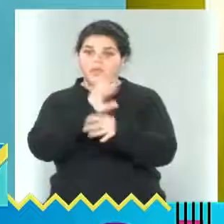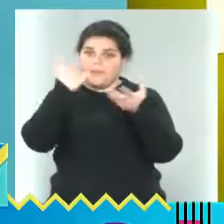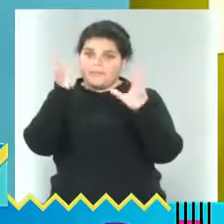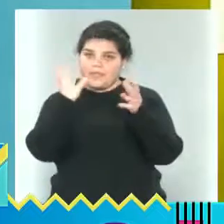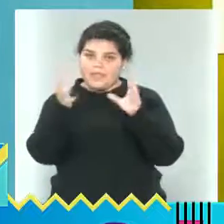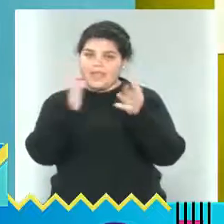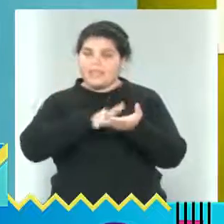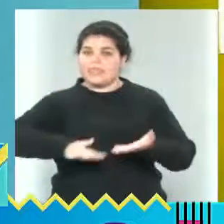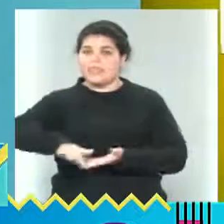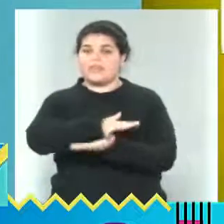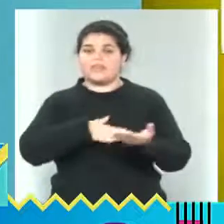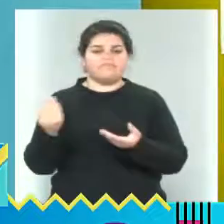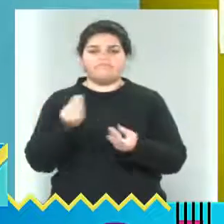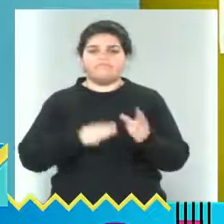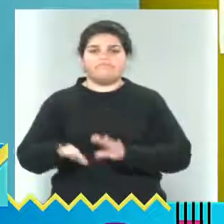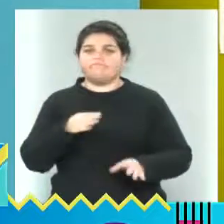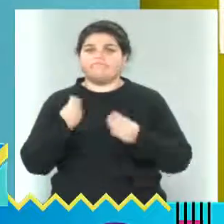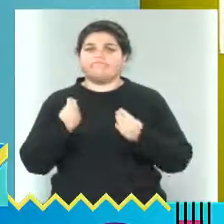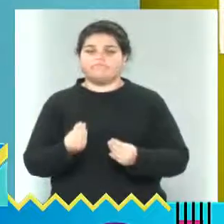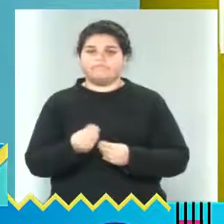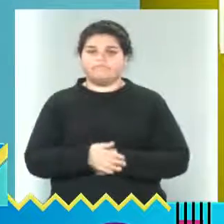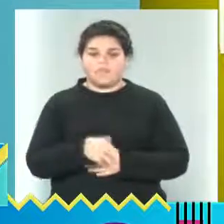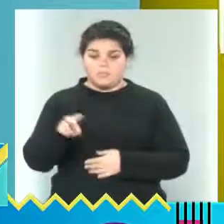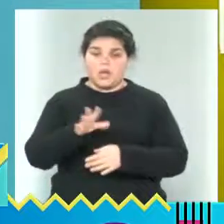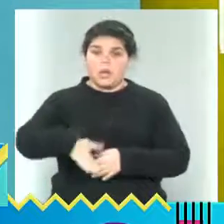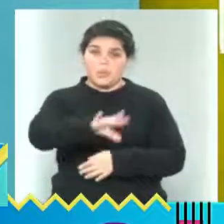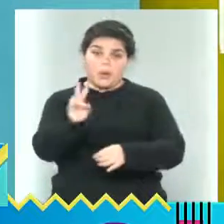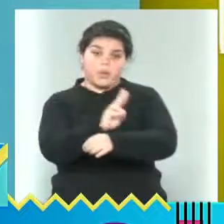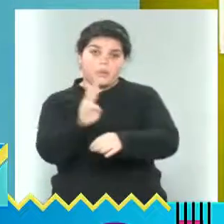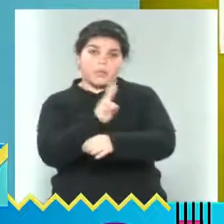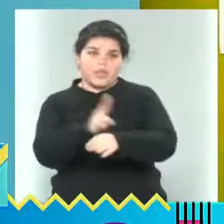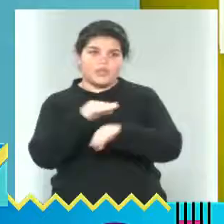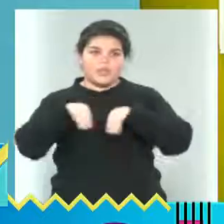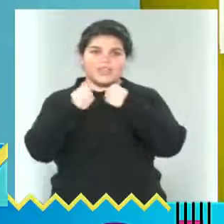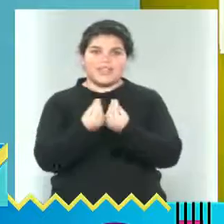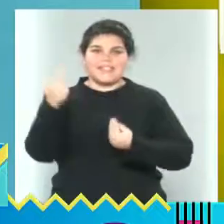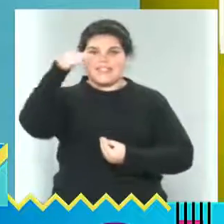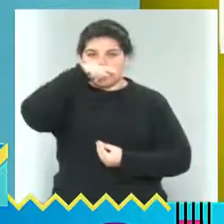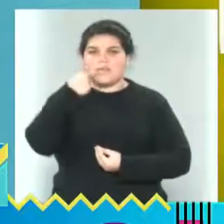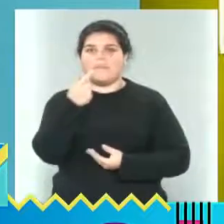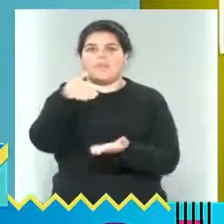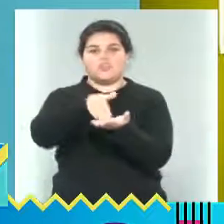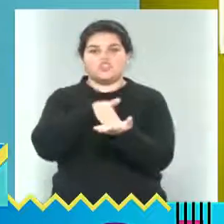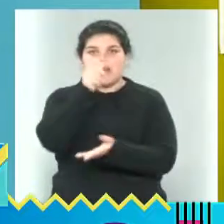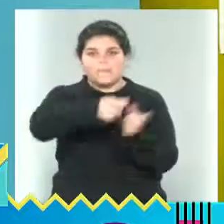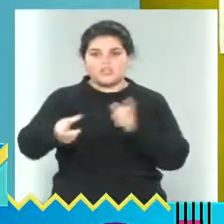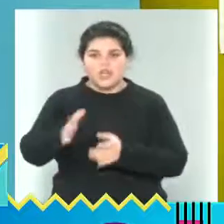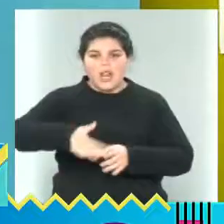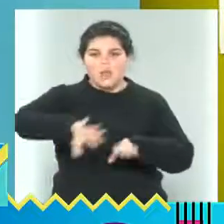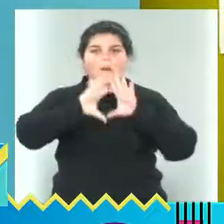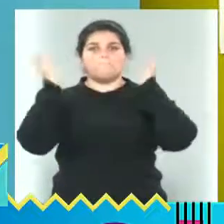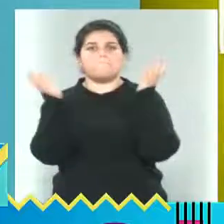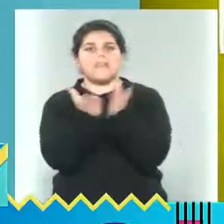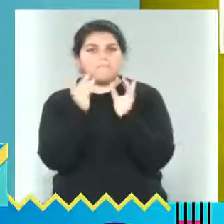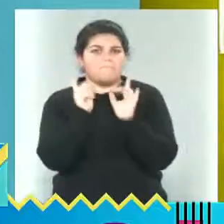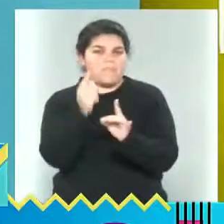hacemos en todos los niveles para tratar de cuidar este lugar en el que vivimos todos. 7.000 millones de personas vivimos en el mismo planeta. ¿Cómo hacemos